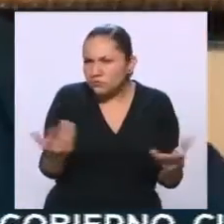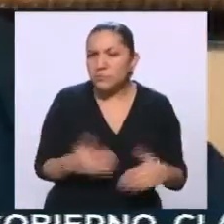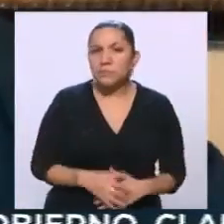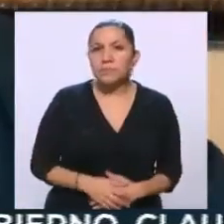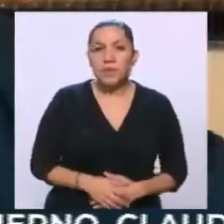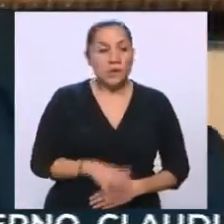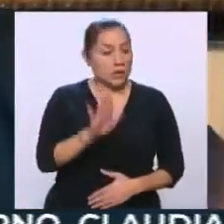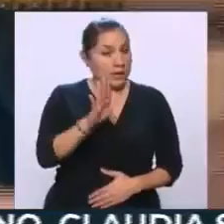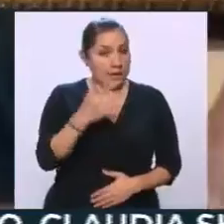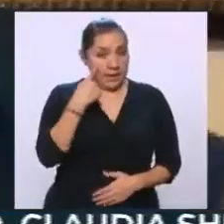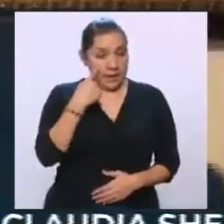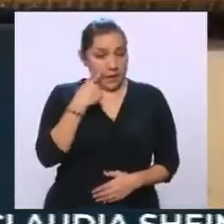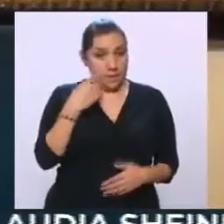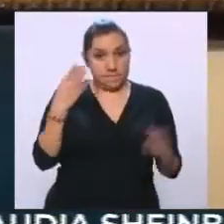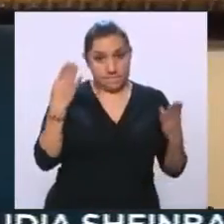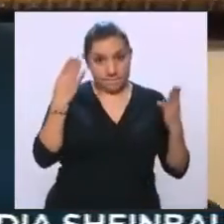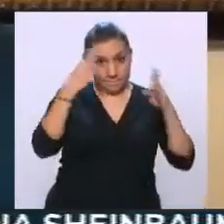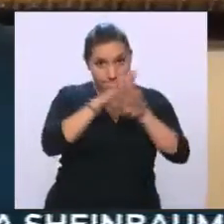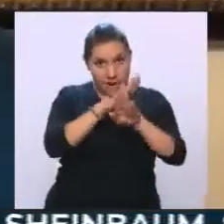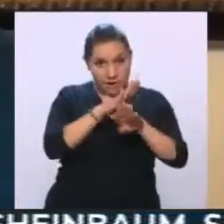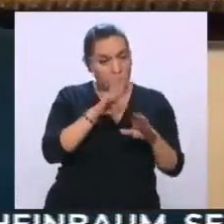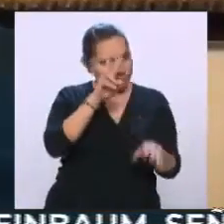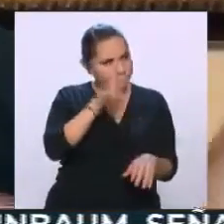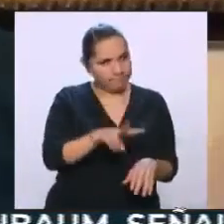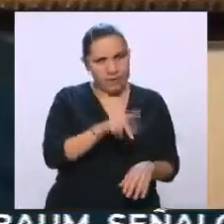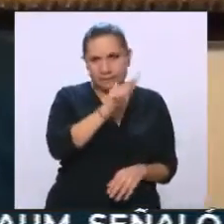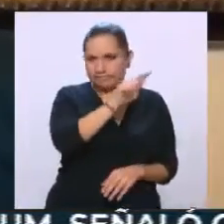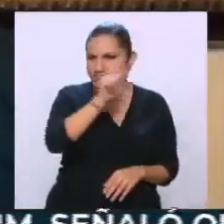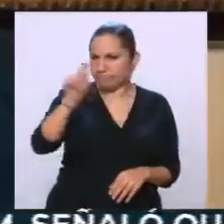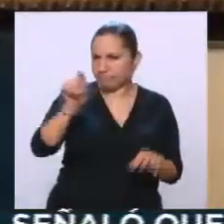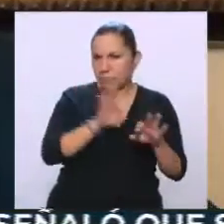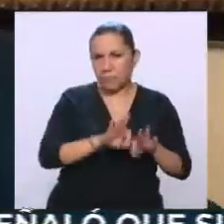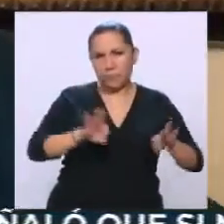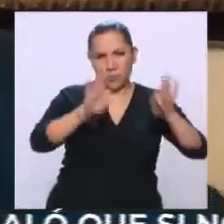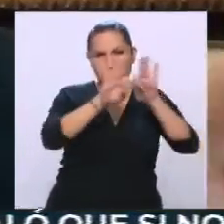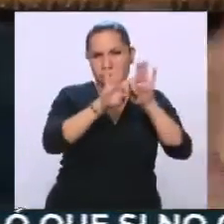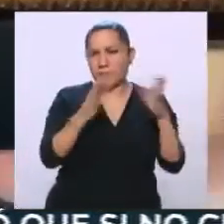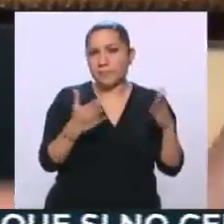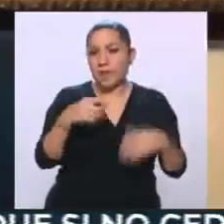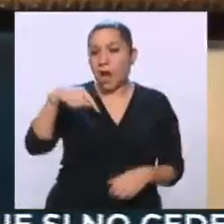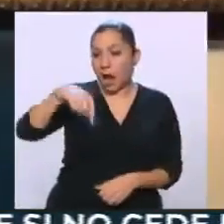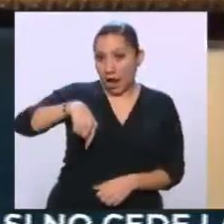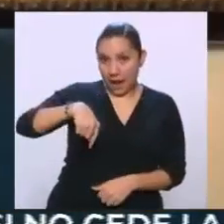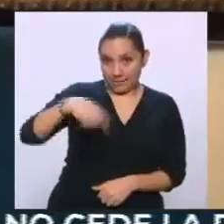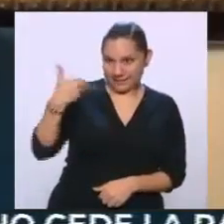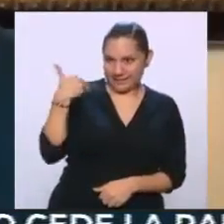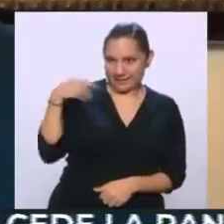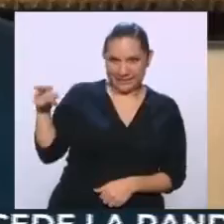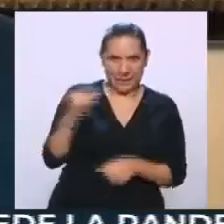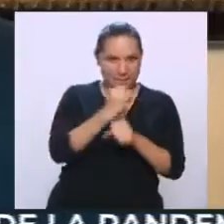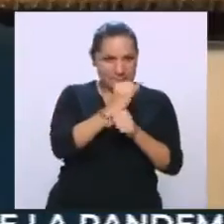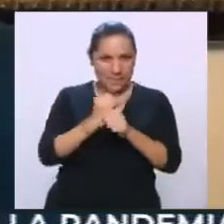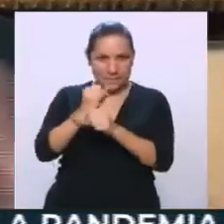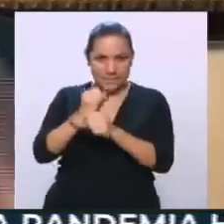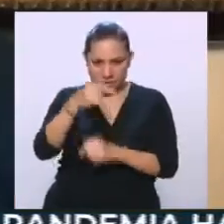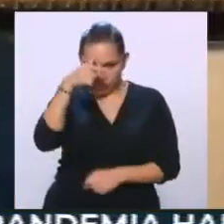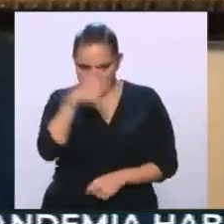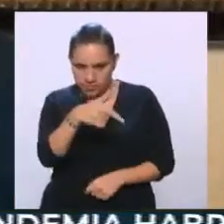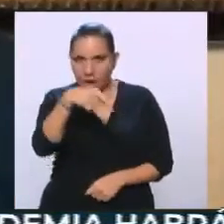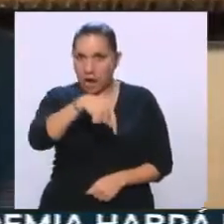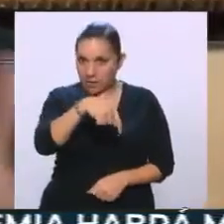papel fundamental. Vamos a hablar un poquito de Fins and Files en México, ¿no? México no salió exento del caso y ustedes lo saben. Al menos hay